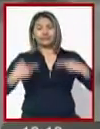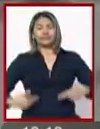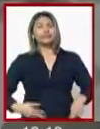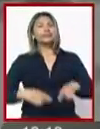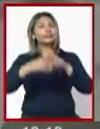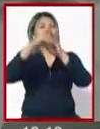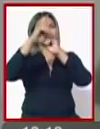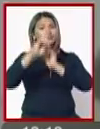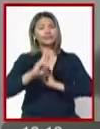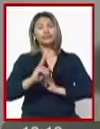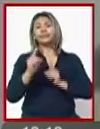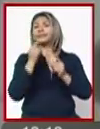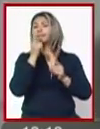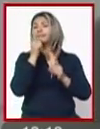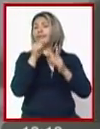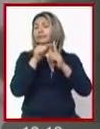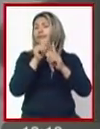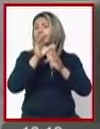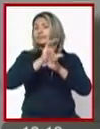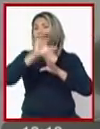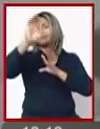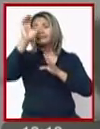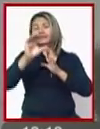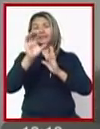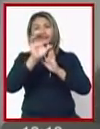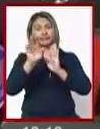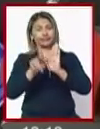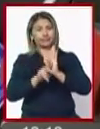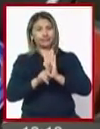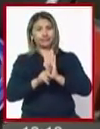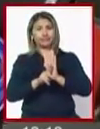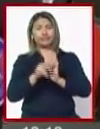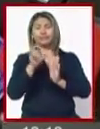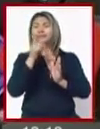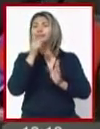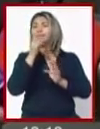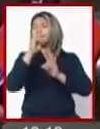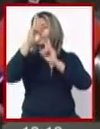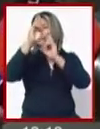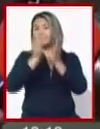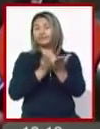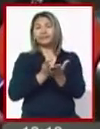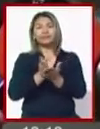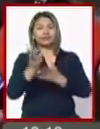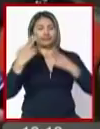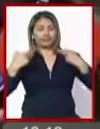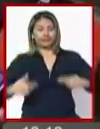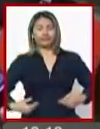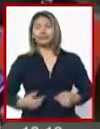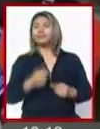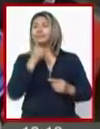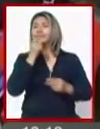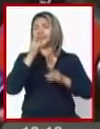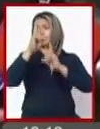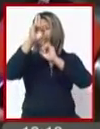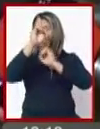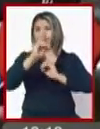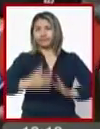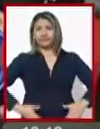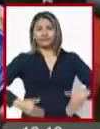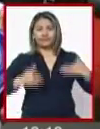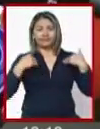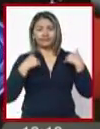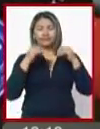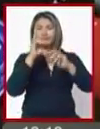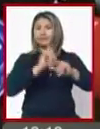rinde honores a los que cumplen la constitución, a los que respetan los derechos humanos, a los que respetan la vida